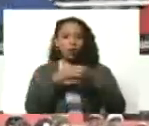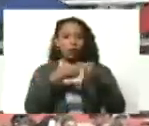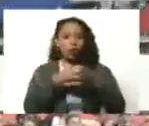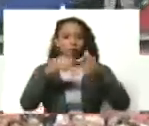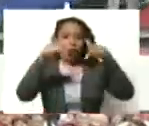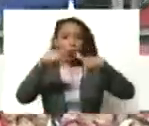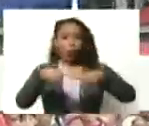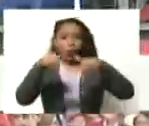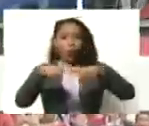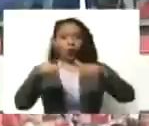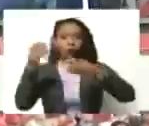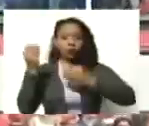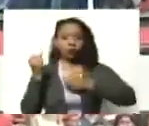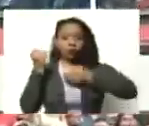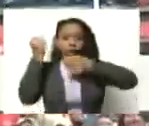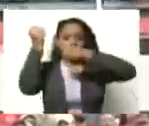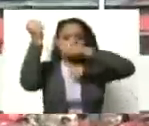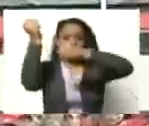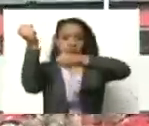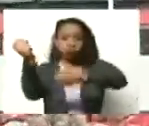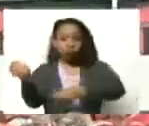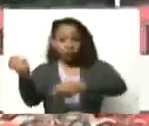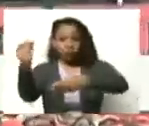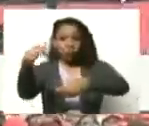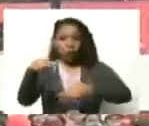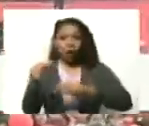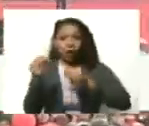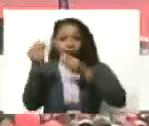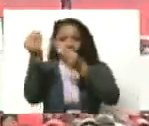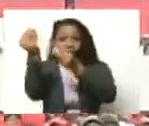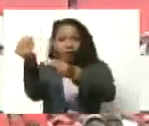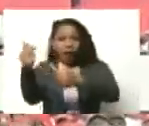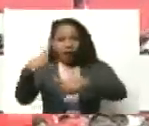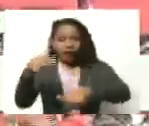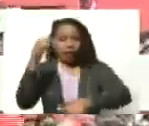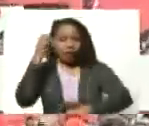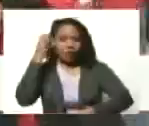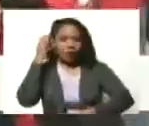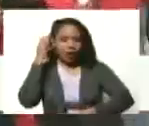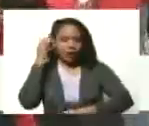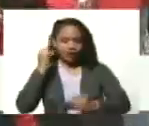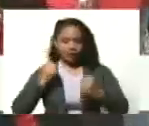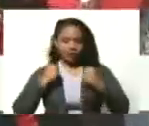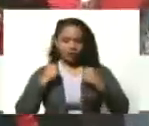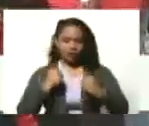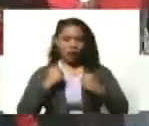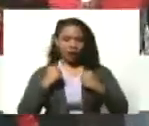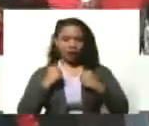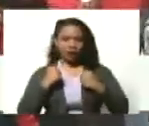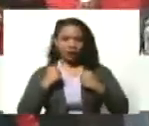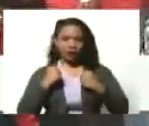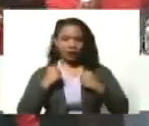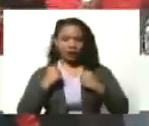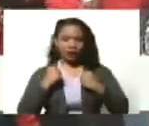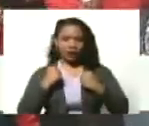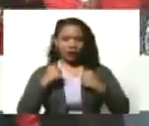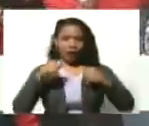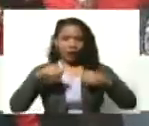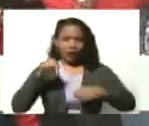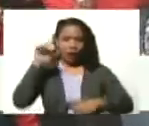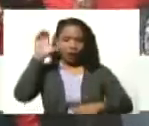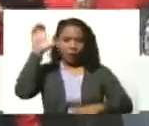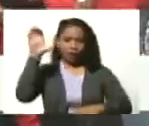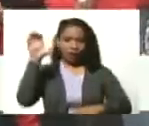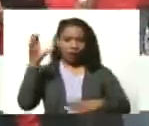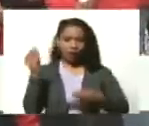Hoy, entregar esto aquí, entregarle esto a estas mujeres guerreras, a estas mujeres de la patria,